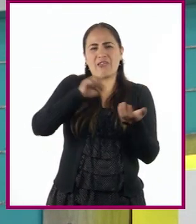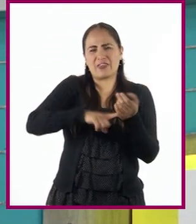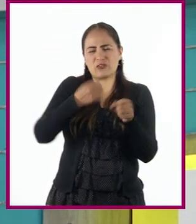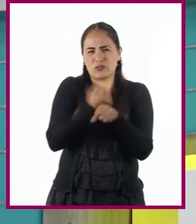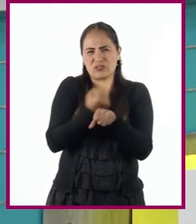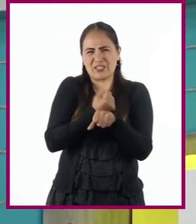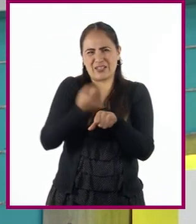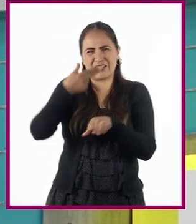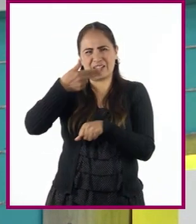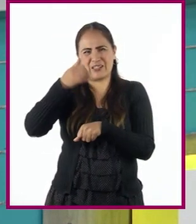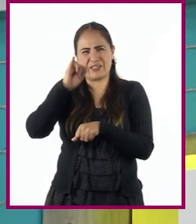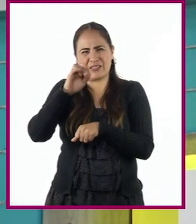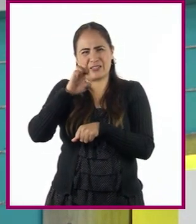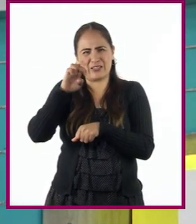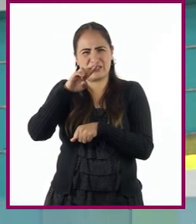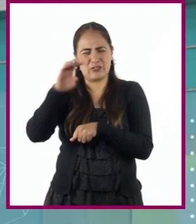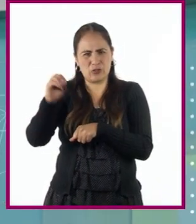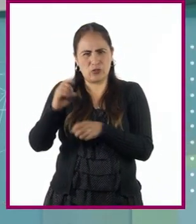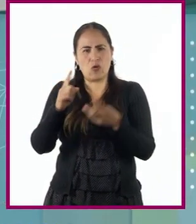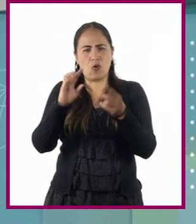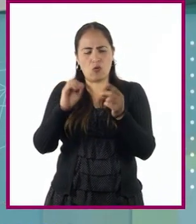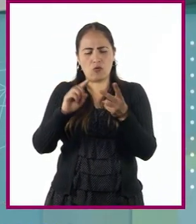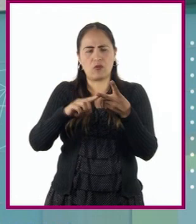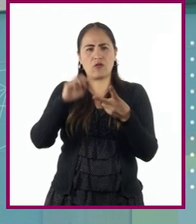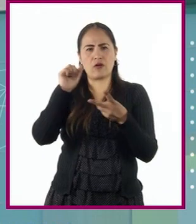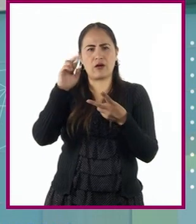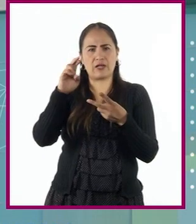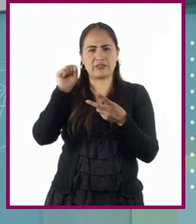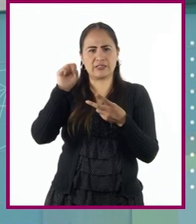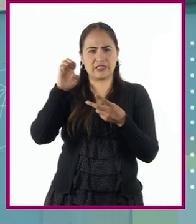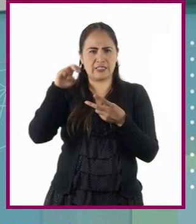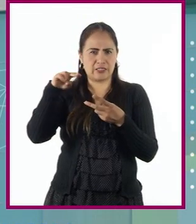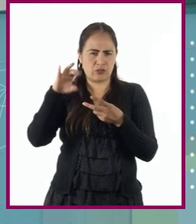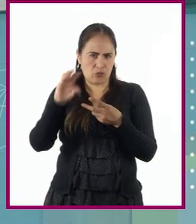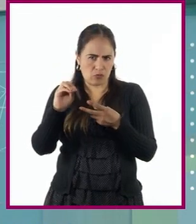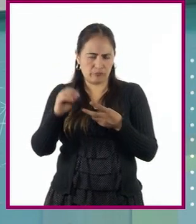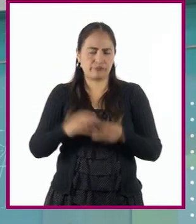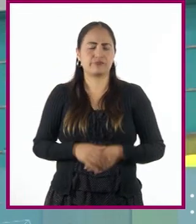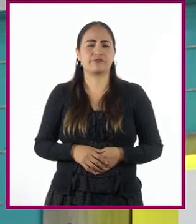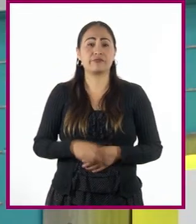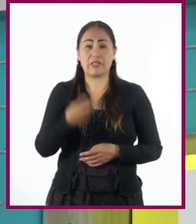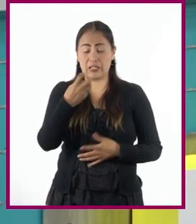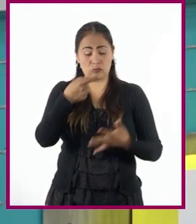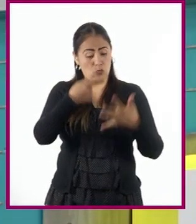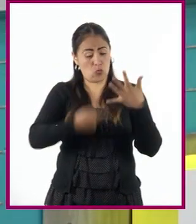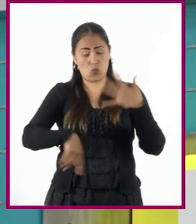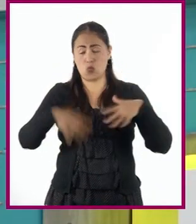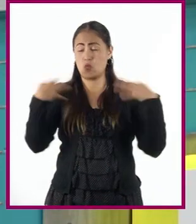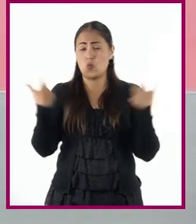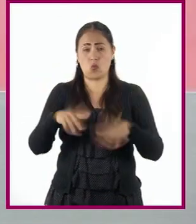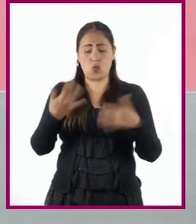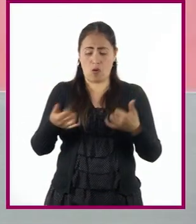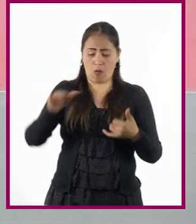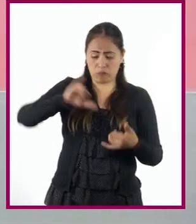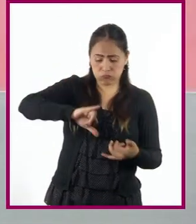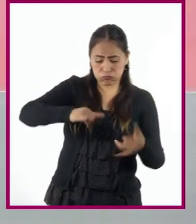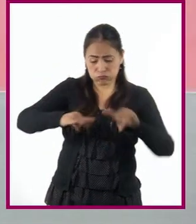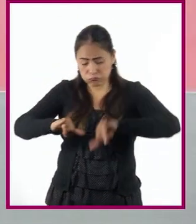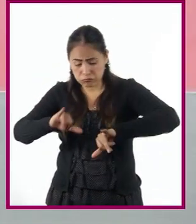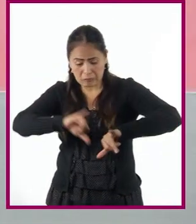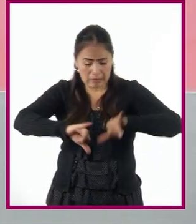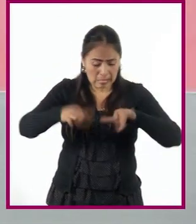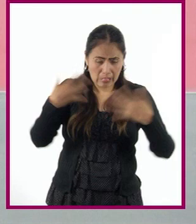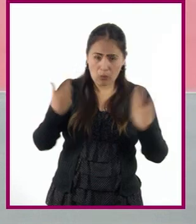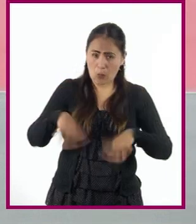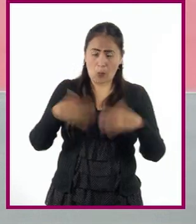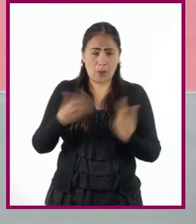o bien como antídoto para el arsénico. ¿Verdad que es fascinante? Las reacciones de precipitación ocurren en la naturaleza.